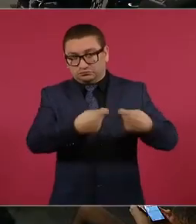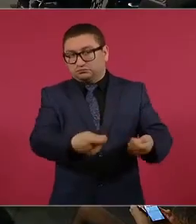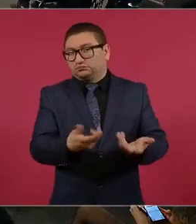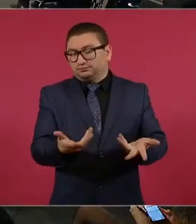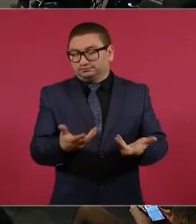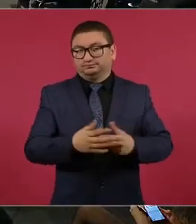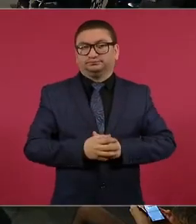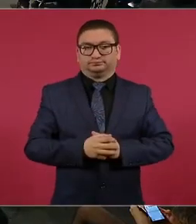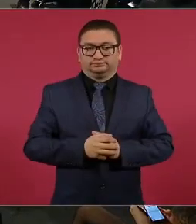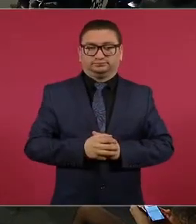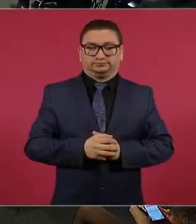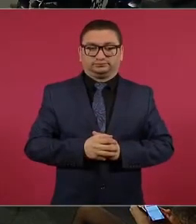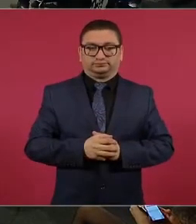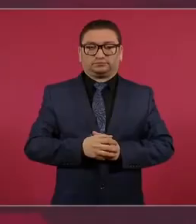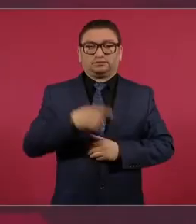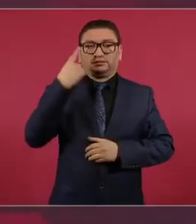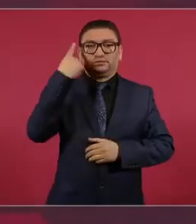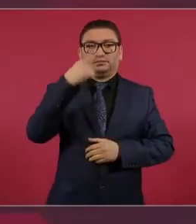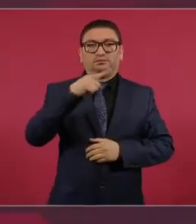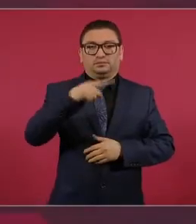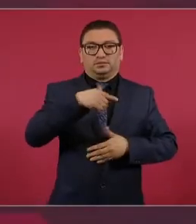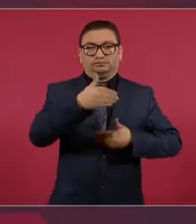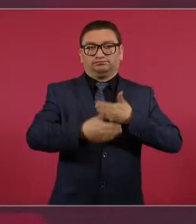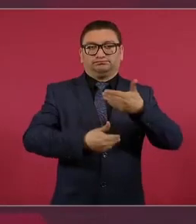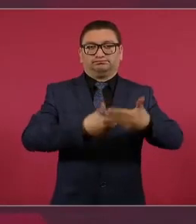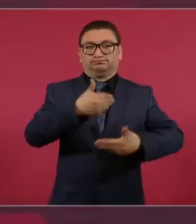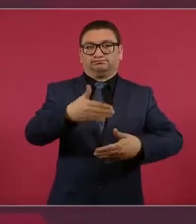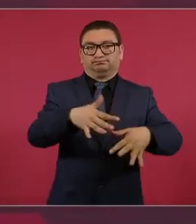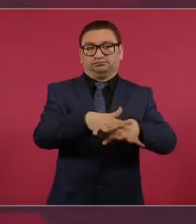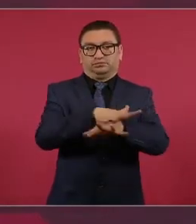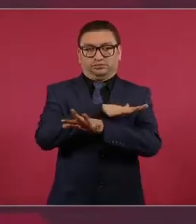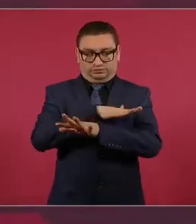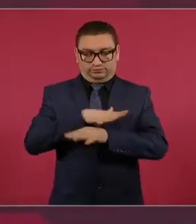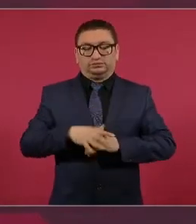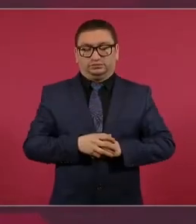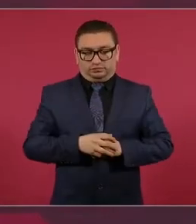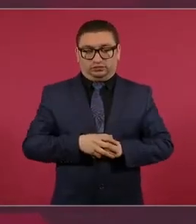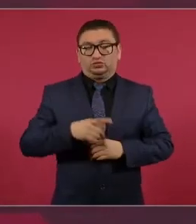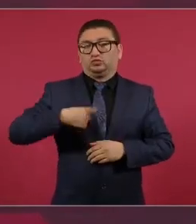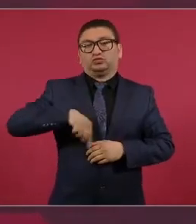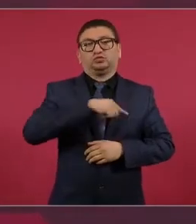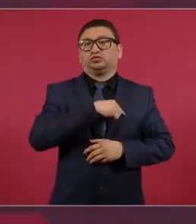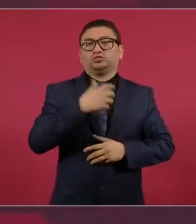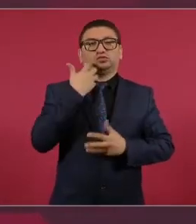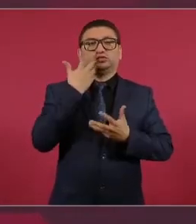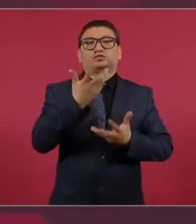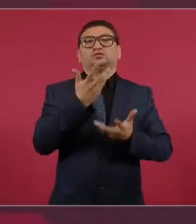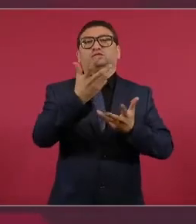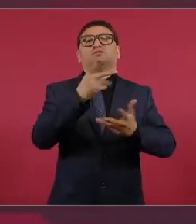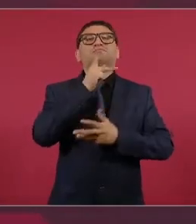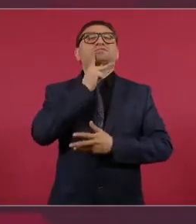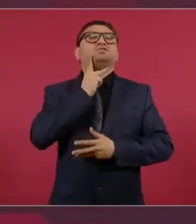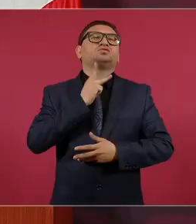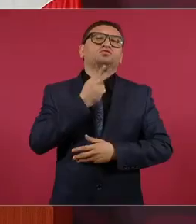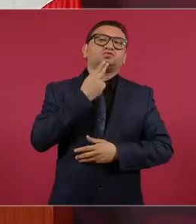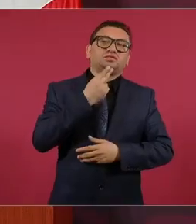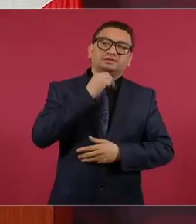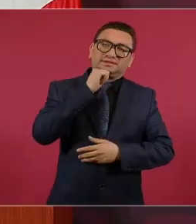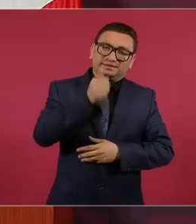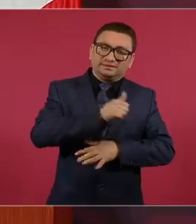este para que se dé la transición todos quisiéramos que ya no Se use el